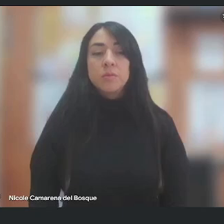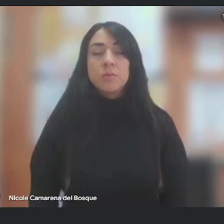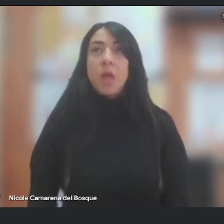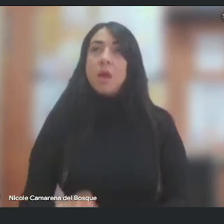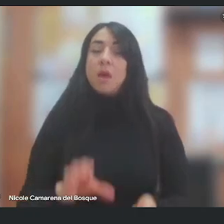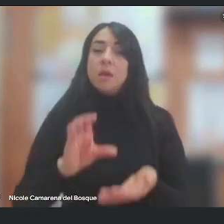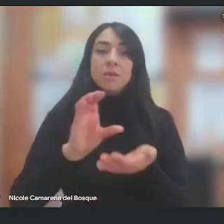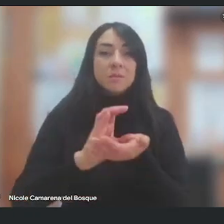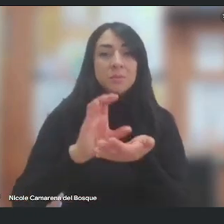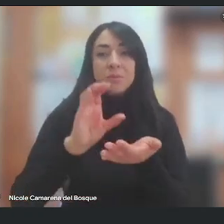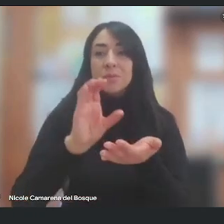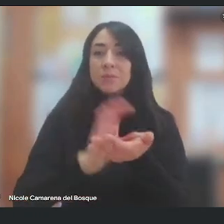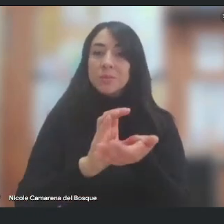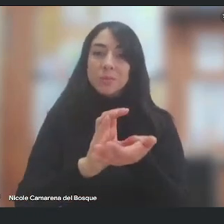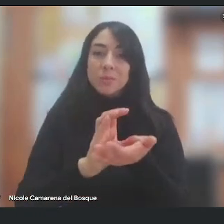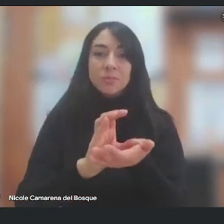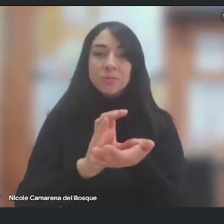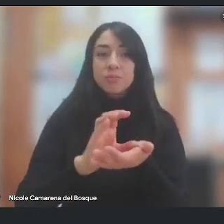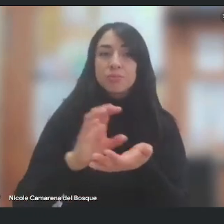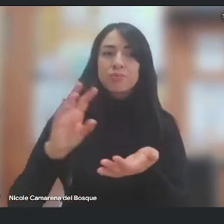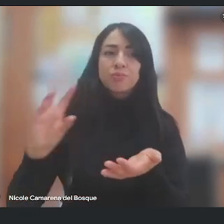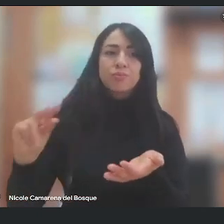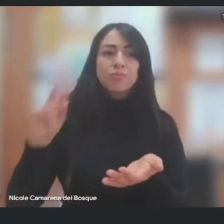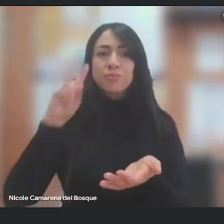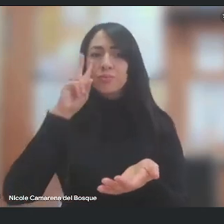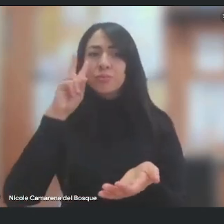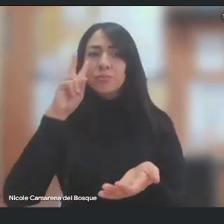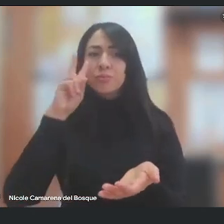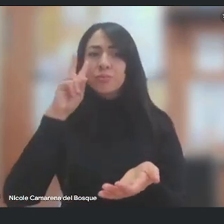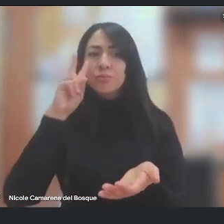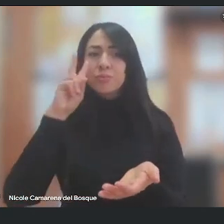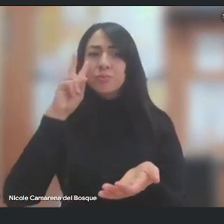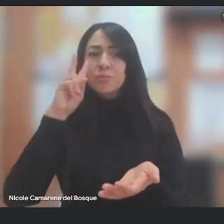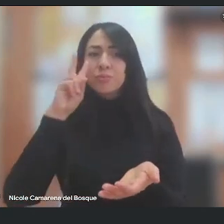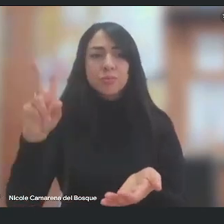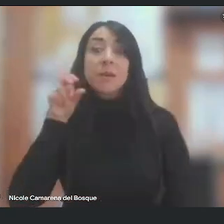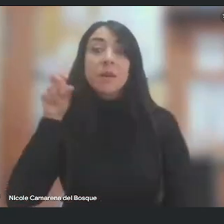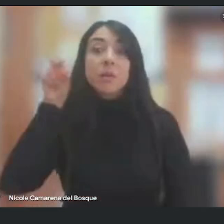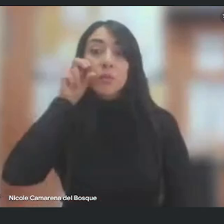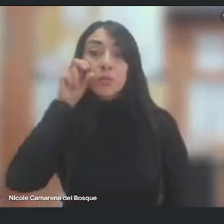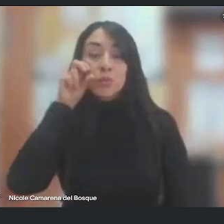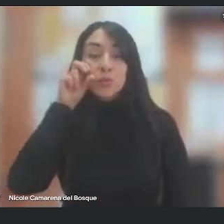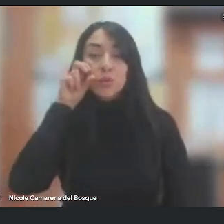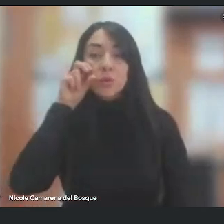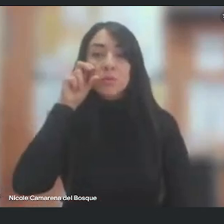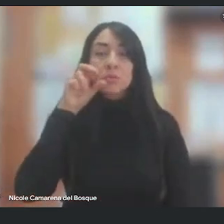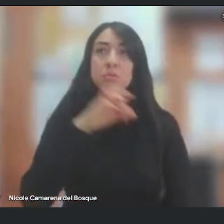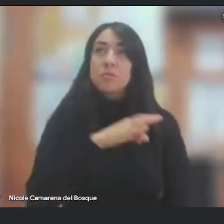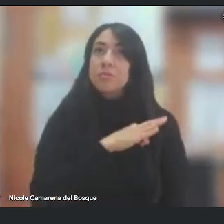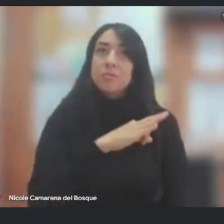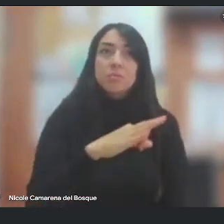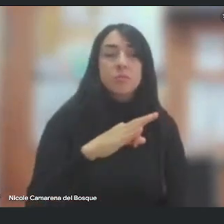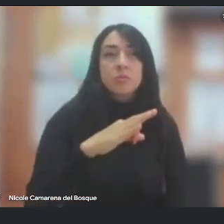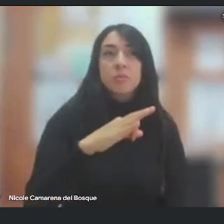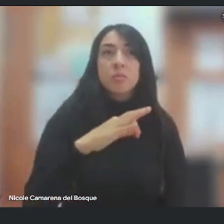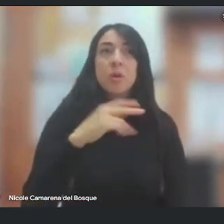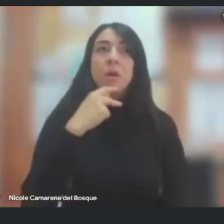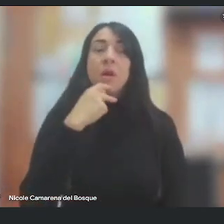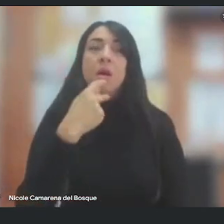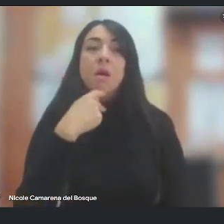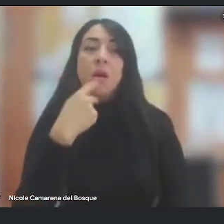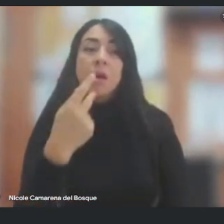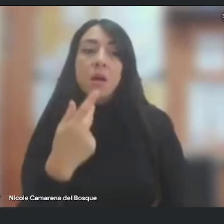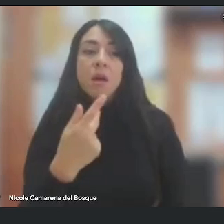que son particularmente vulnerables al abuso sexual. Esto no es debido al